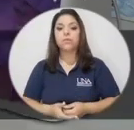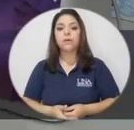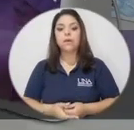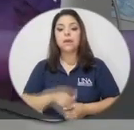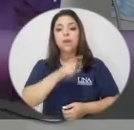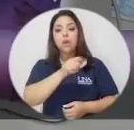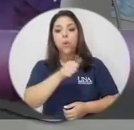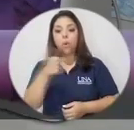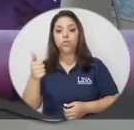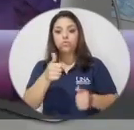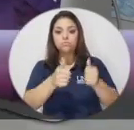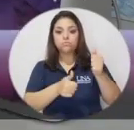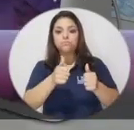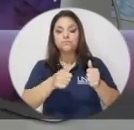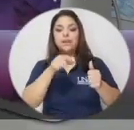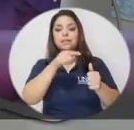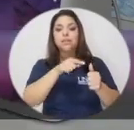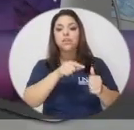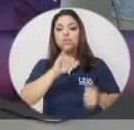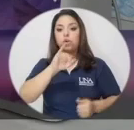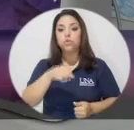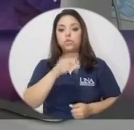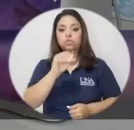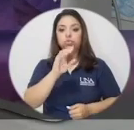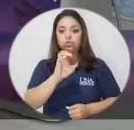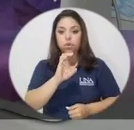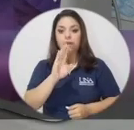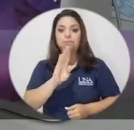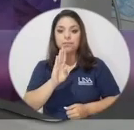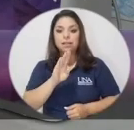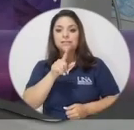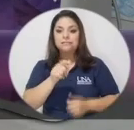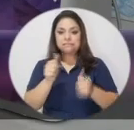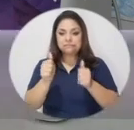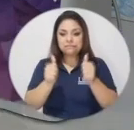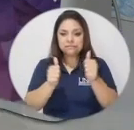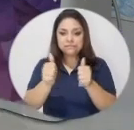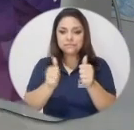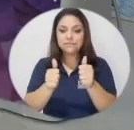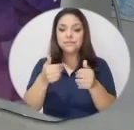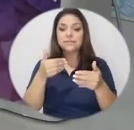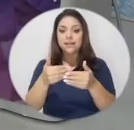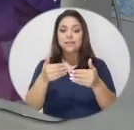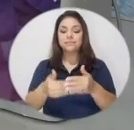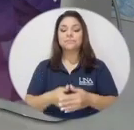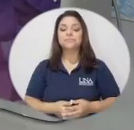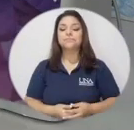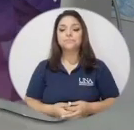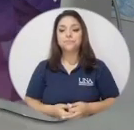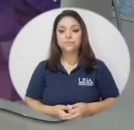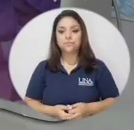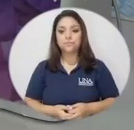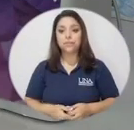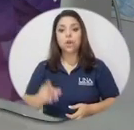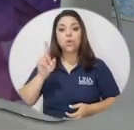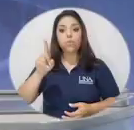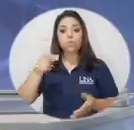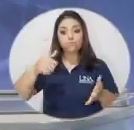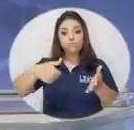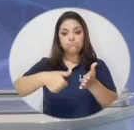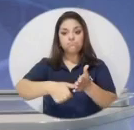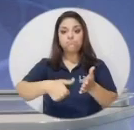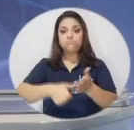el candidato demócrata Biden también pues ahí tocándole los talones. Una elección que siempre